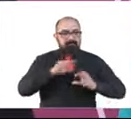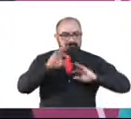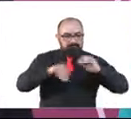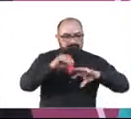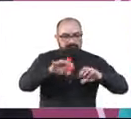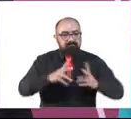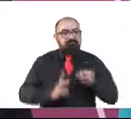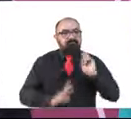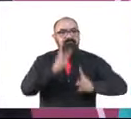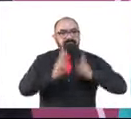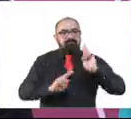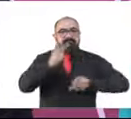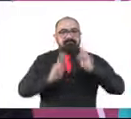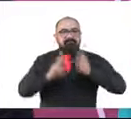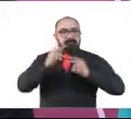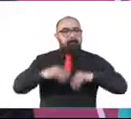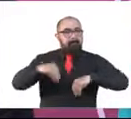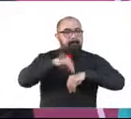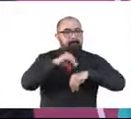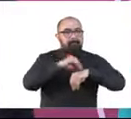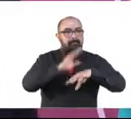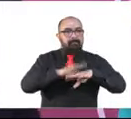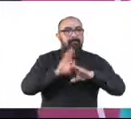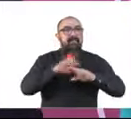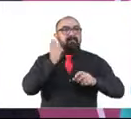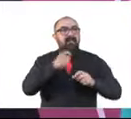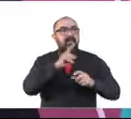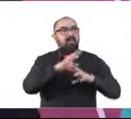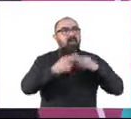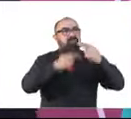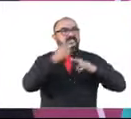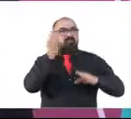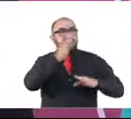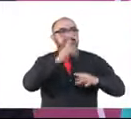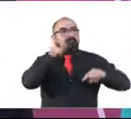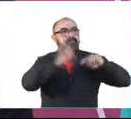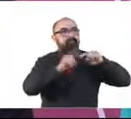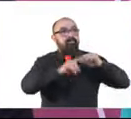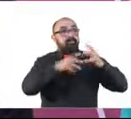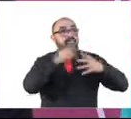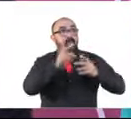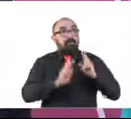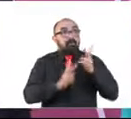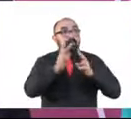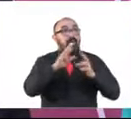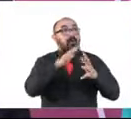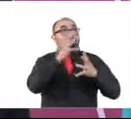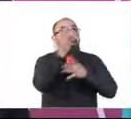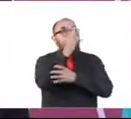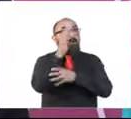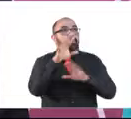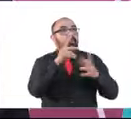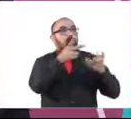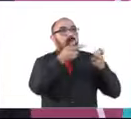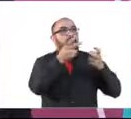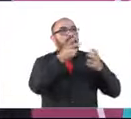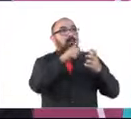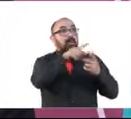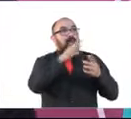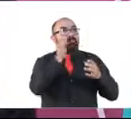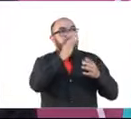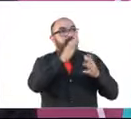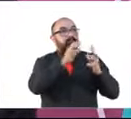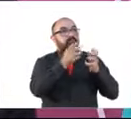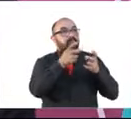reservorio del secuestro del carbono y no seguir emitiendo carbono a partir de esas malas prácticas que se han